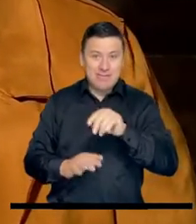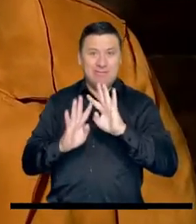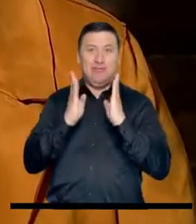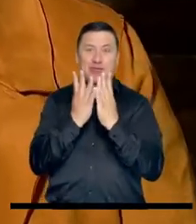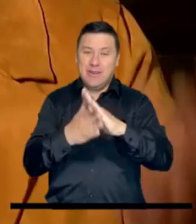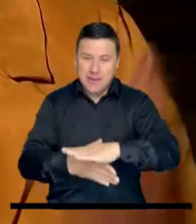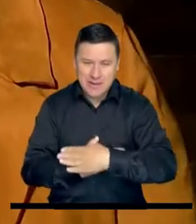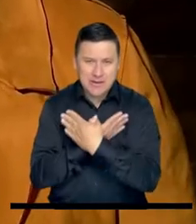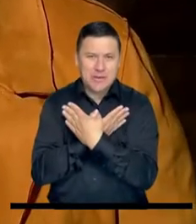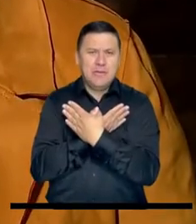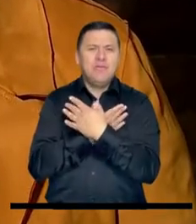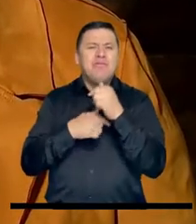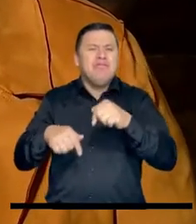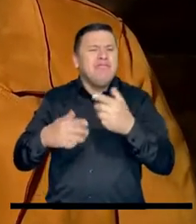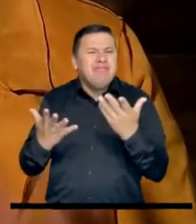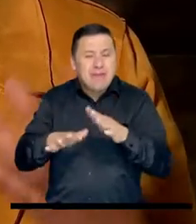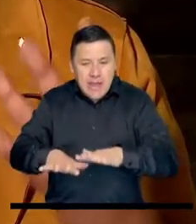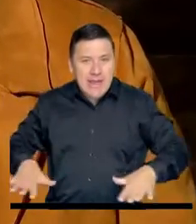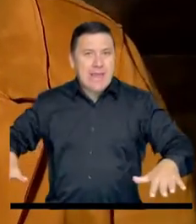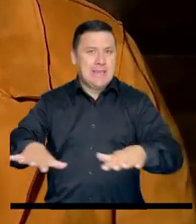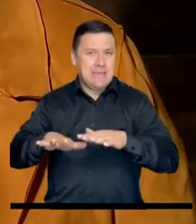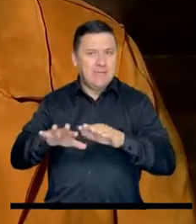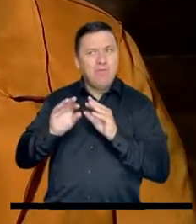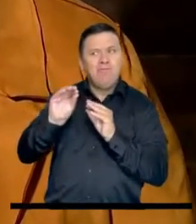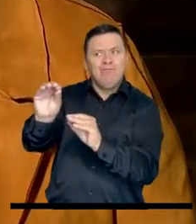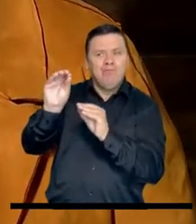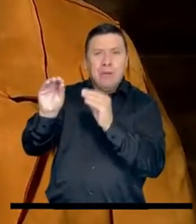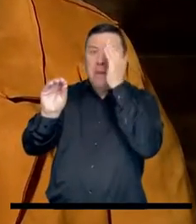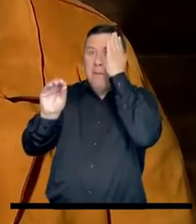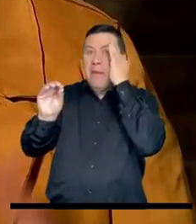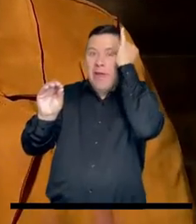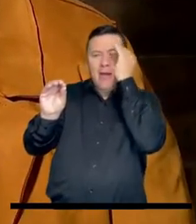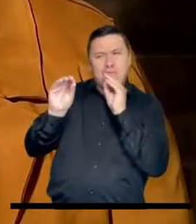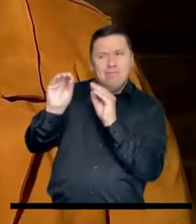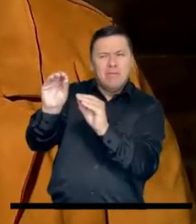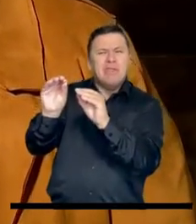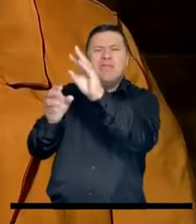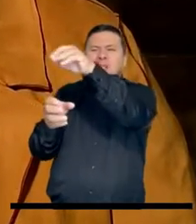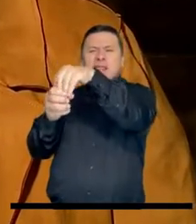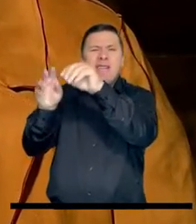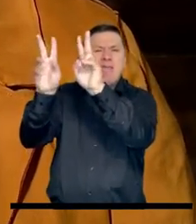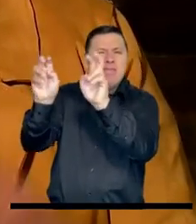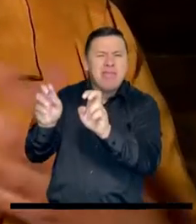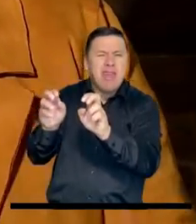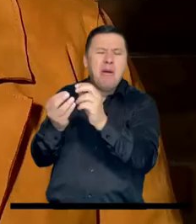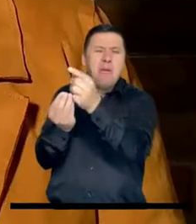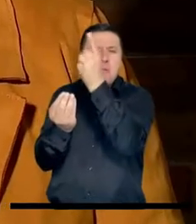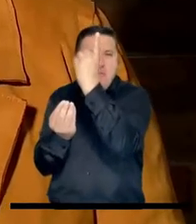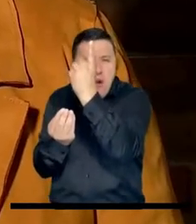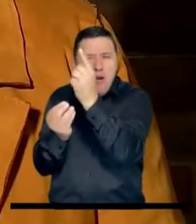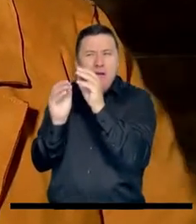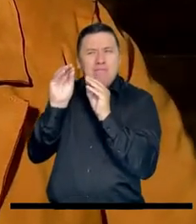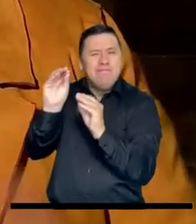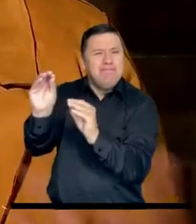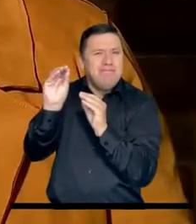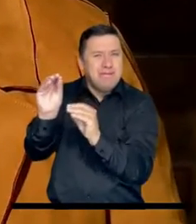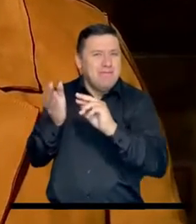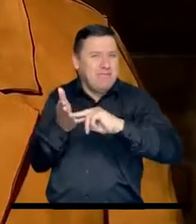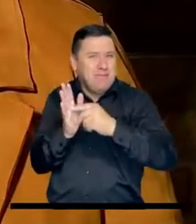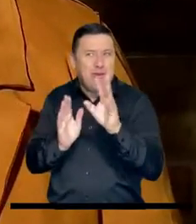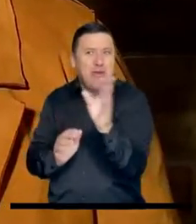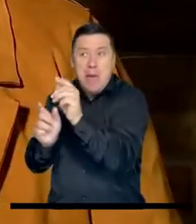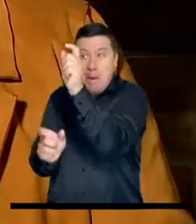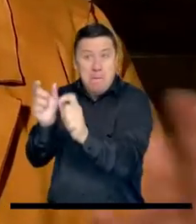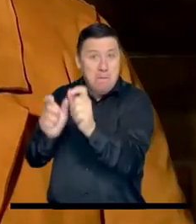la República. Este es un espacio de formación pedagógica en política que permite que también todas